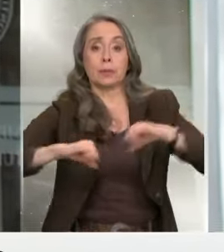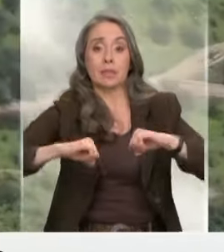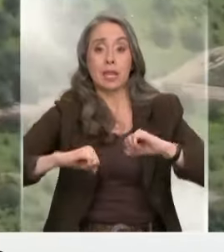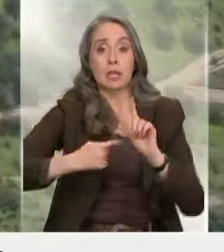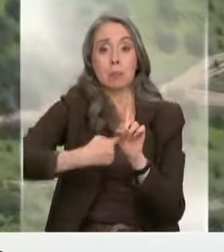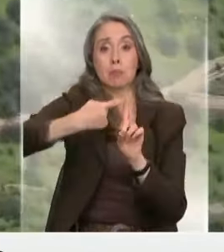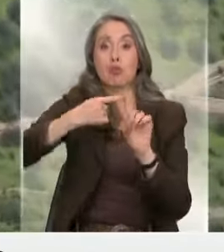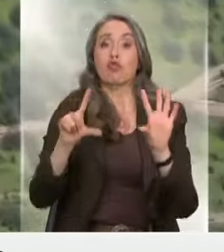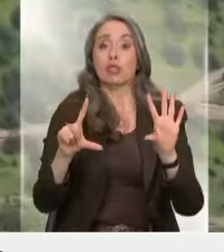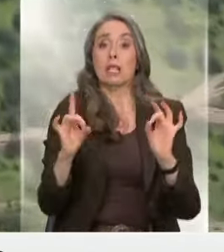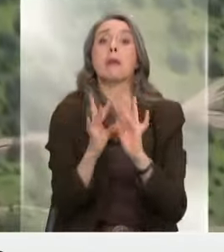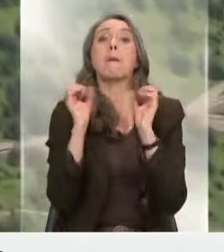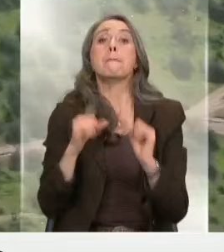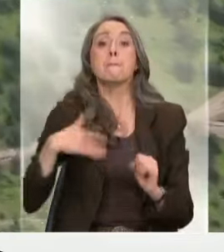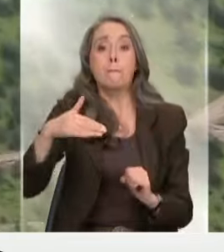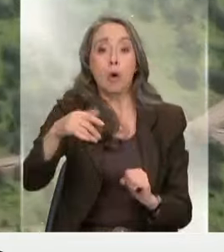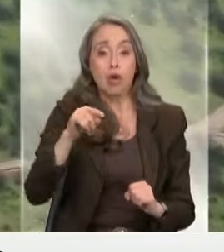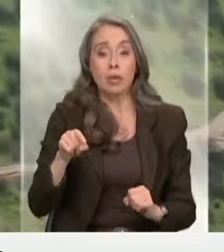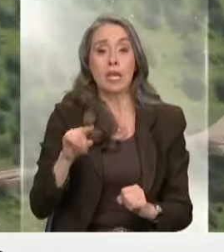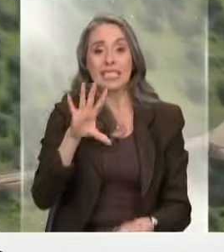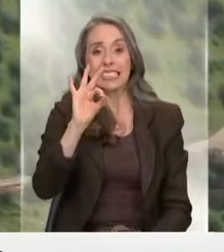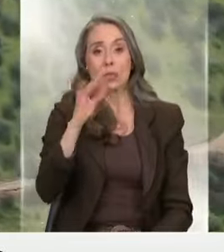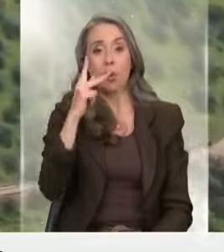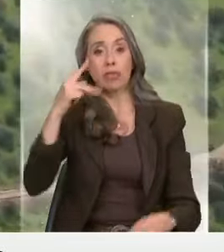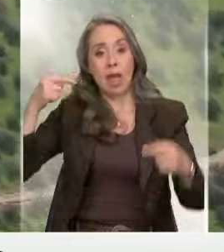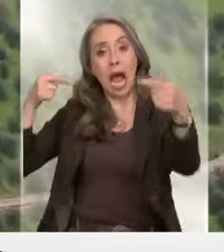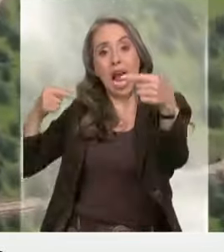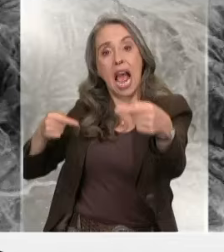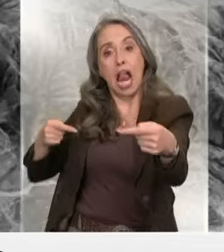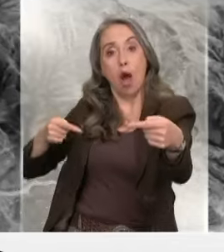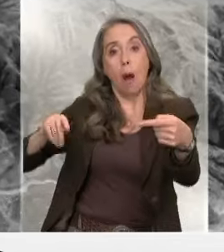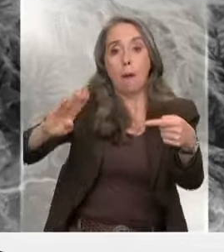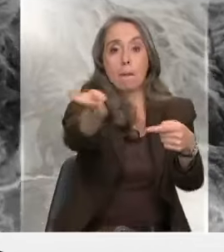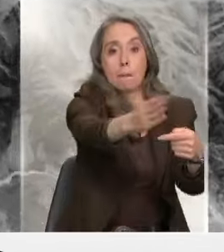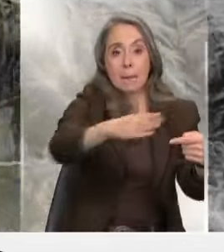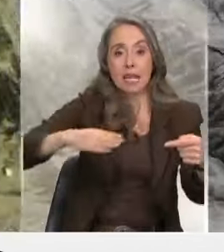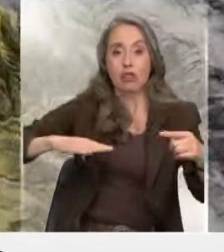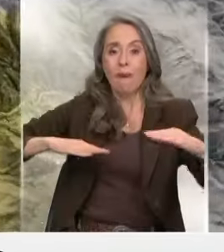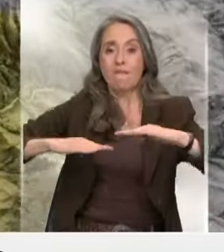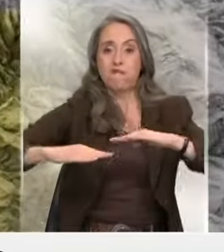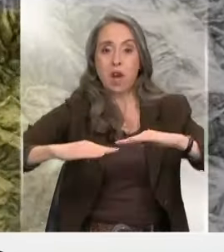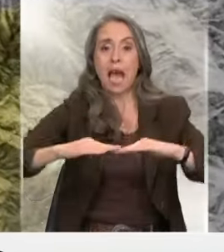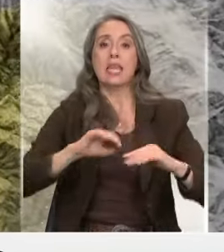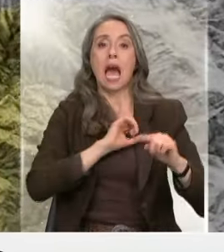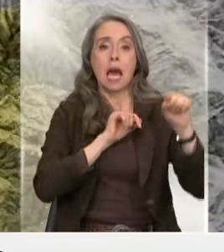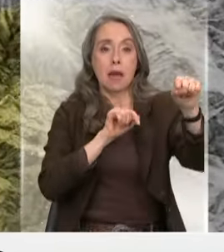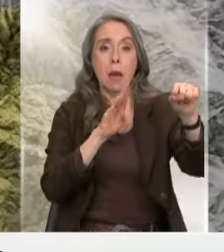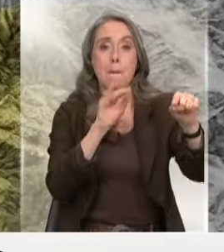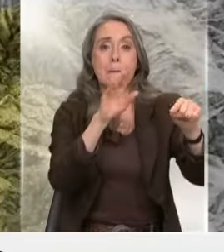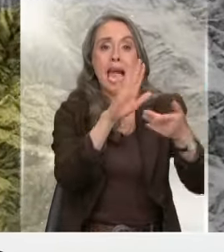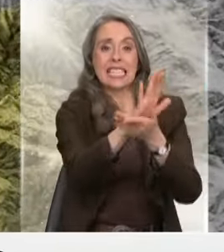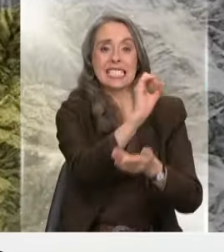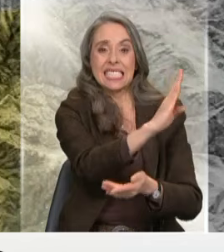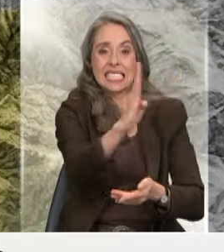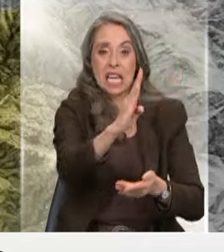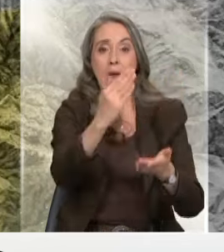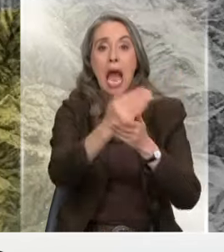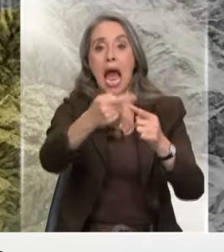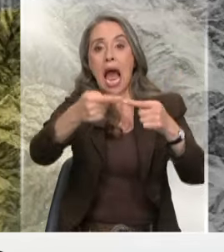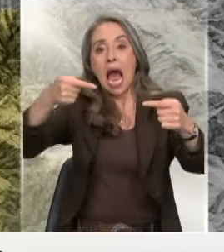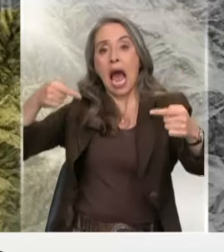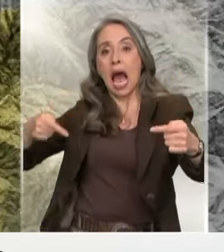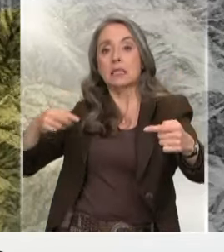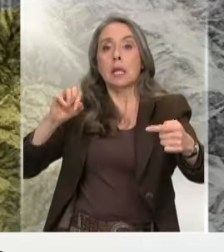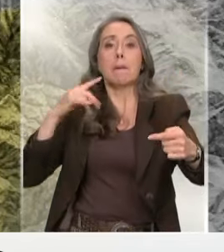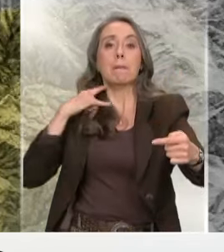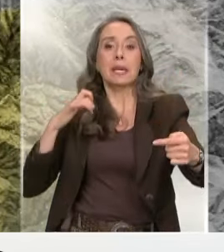7. Falla que en sus 50 kilómetros de extensión cruza Santiago desde Lo Barnechea hasta Pirque. Esta última